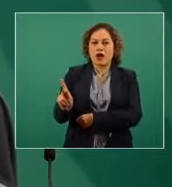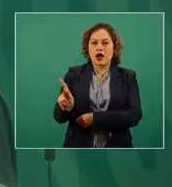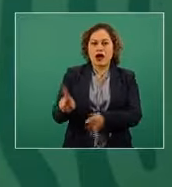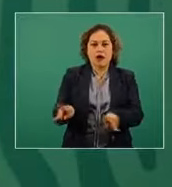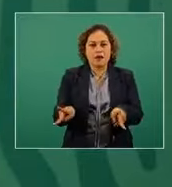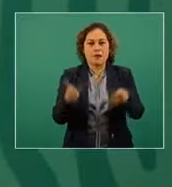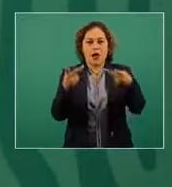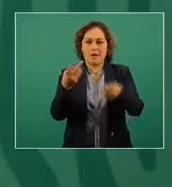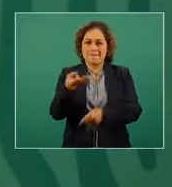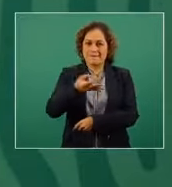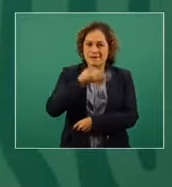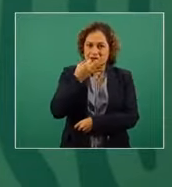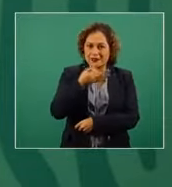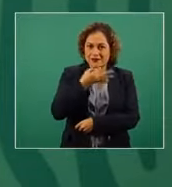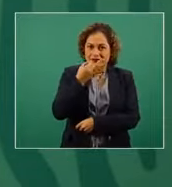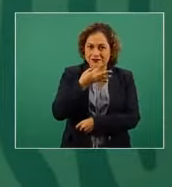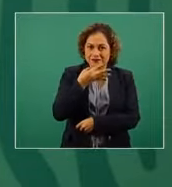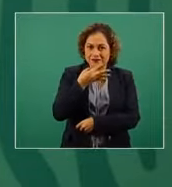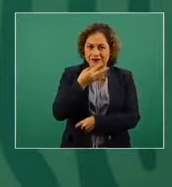medicinas.